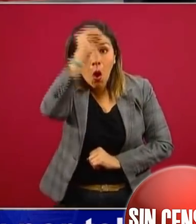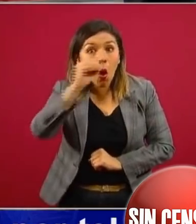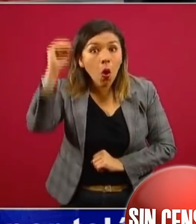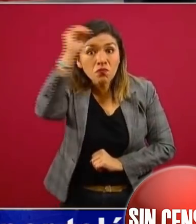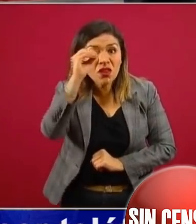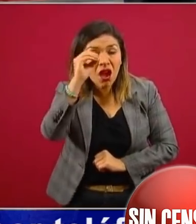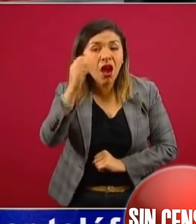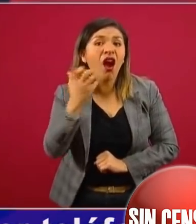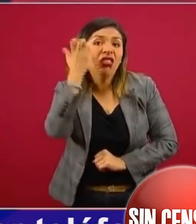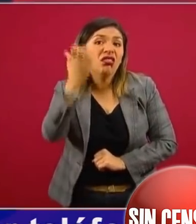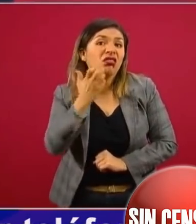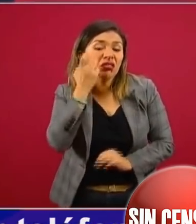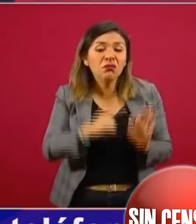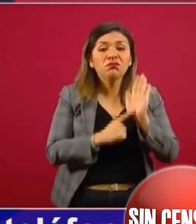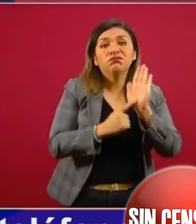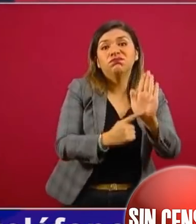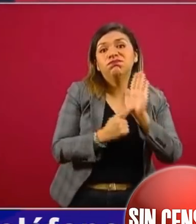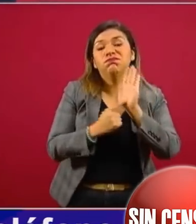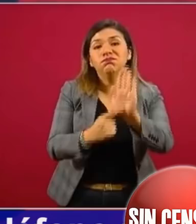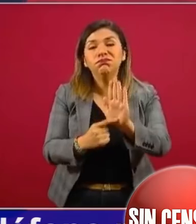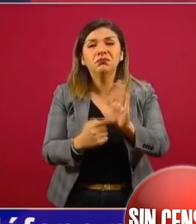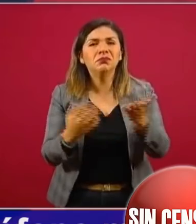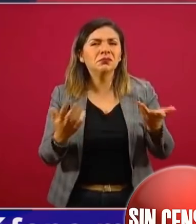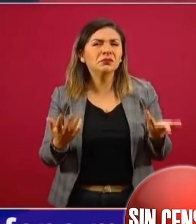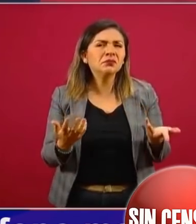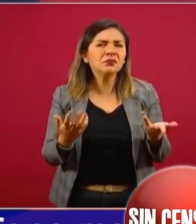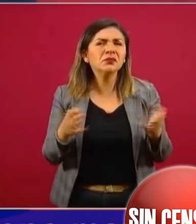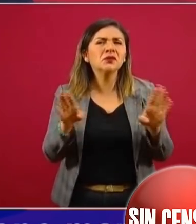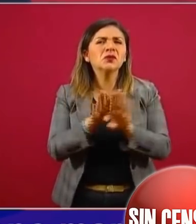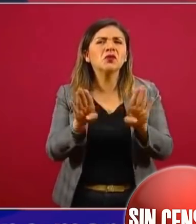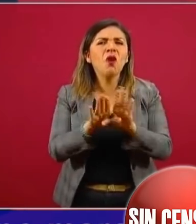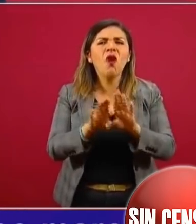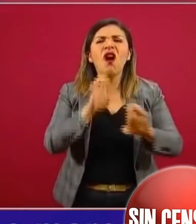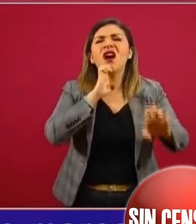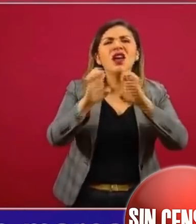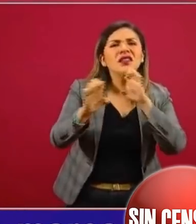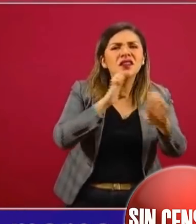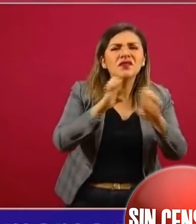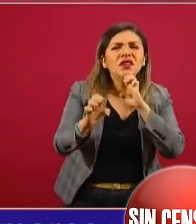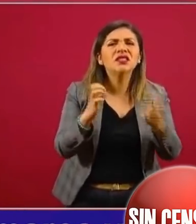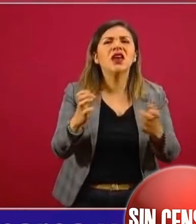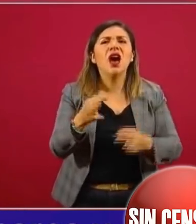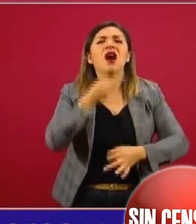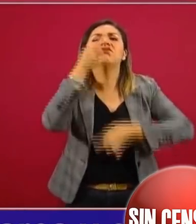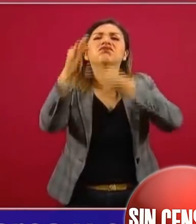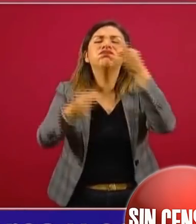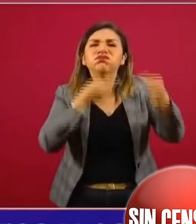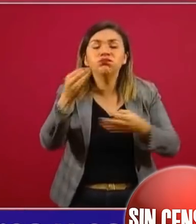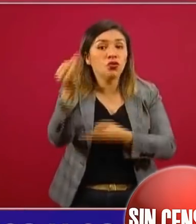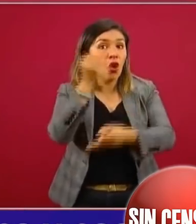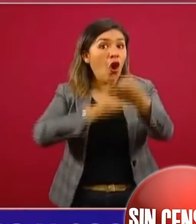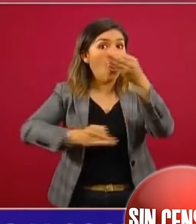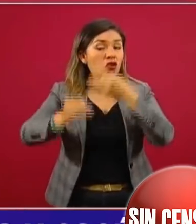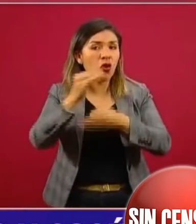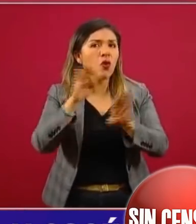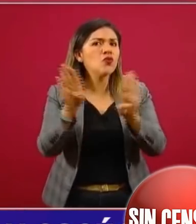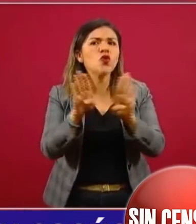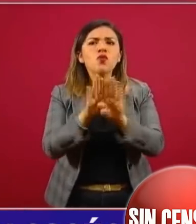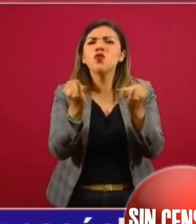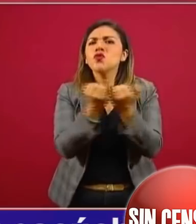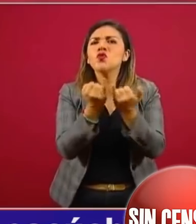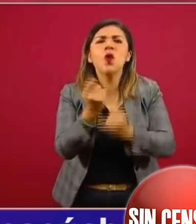pudiesen sacar entrevistas declaraciones de todos. Y como en